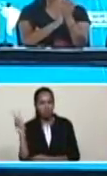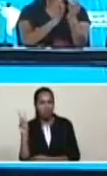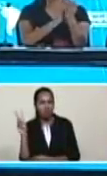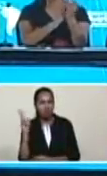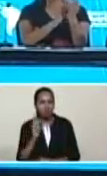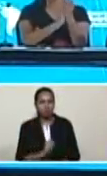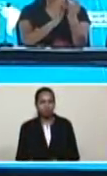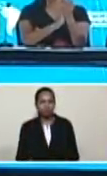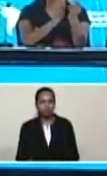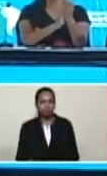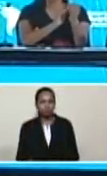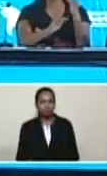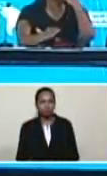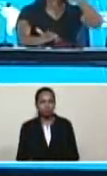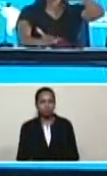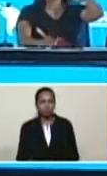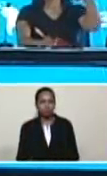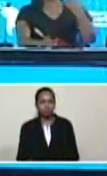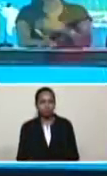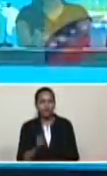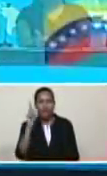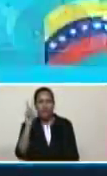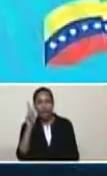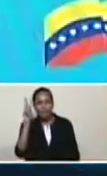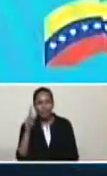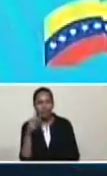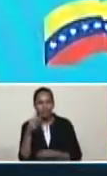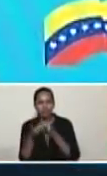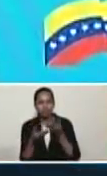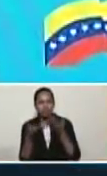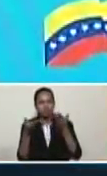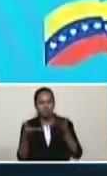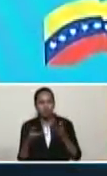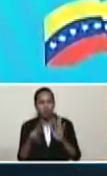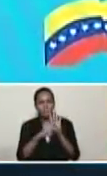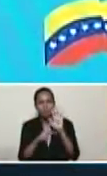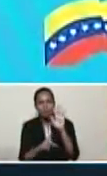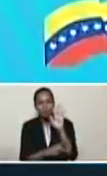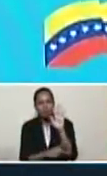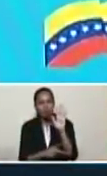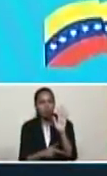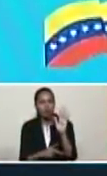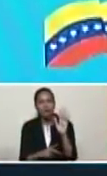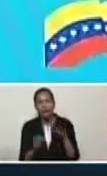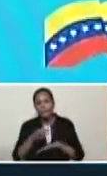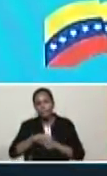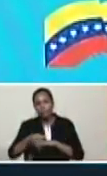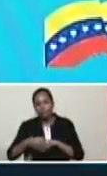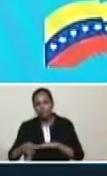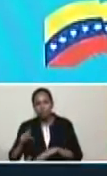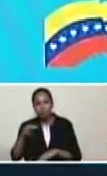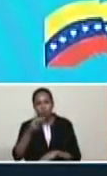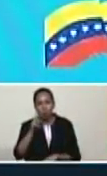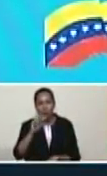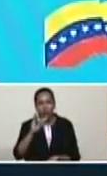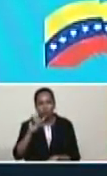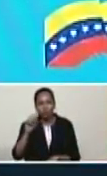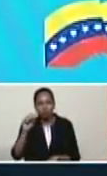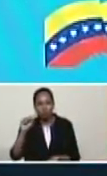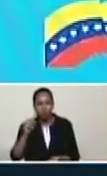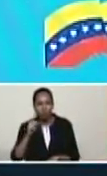Allá en el urbanismo Las Vegas 2, parroquia Los Guayos, municipio Los Guayos, estado